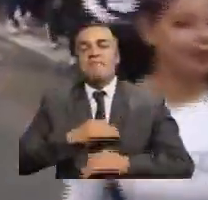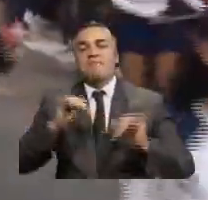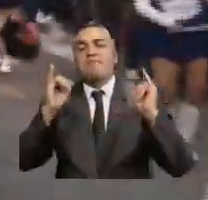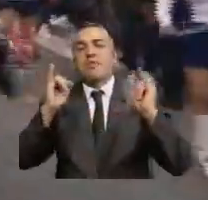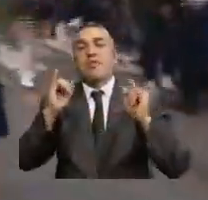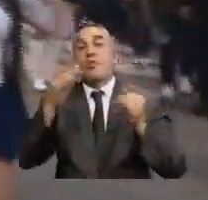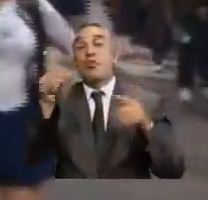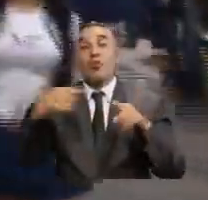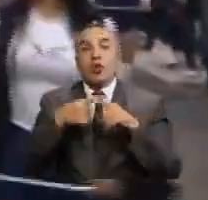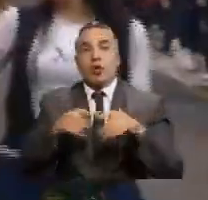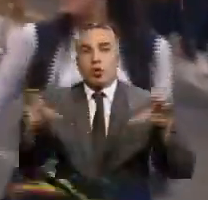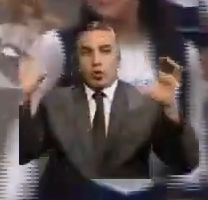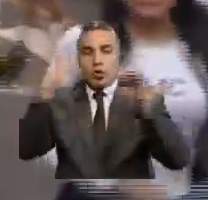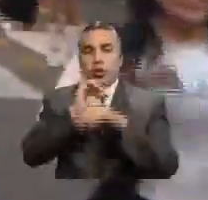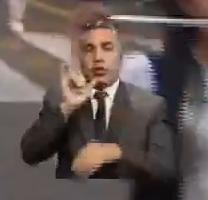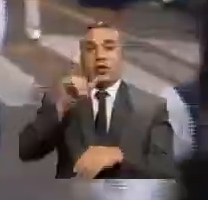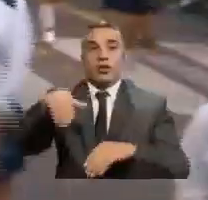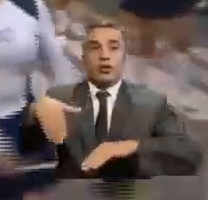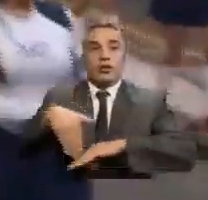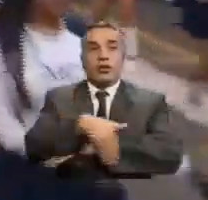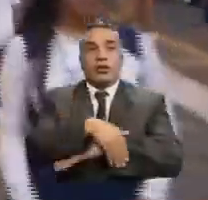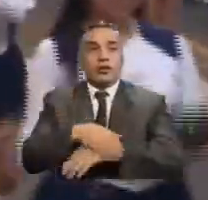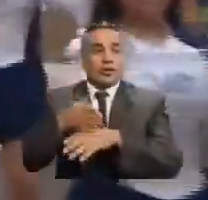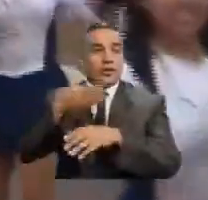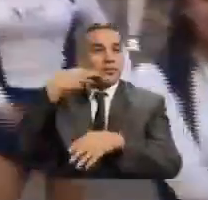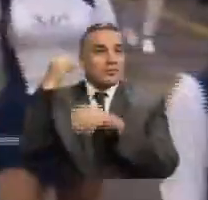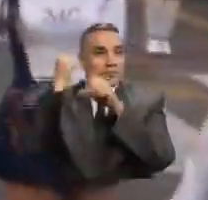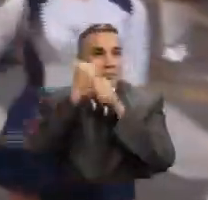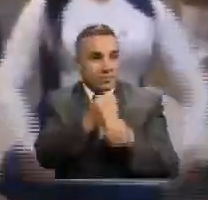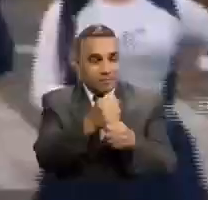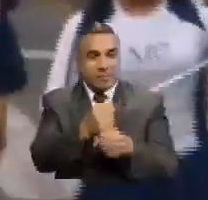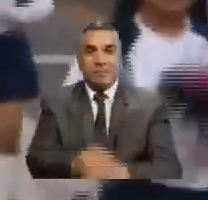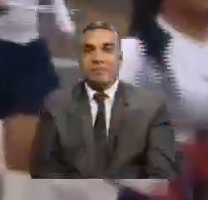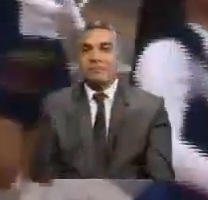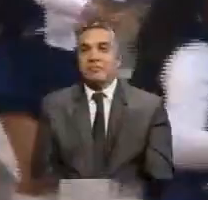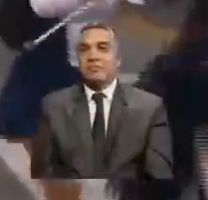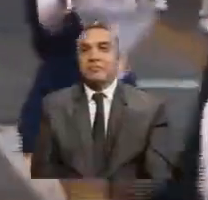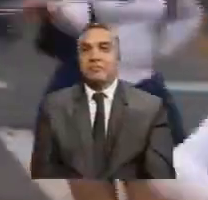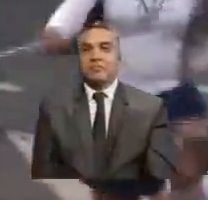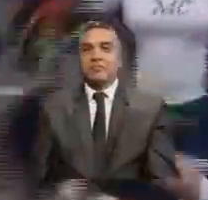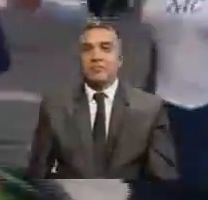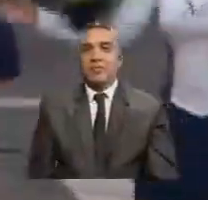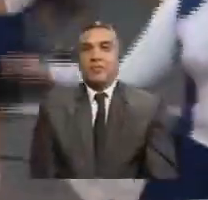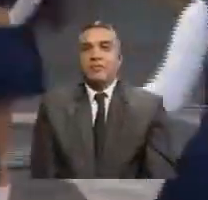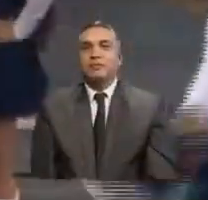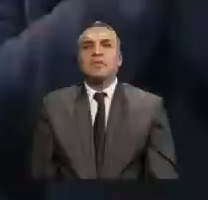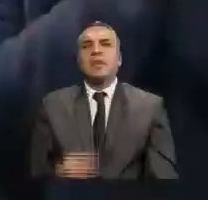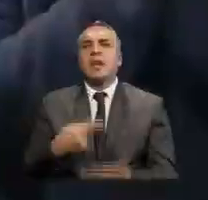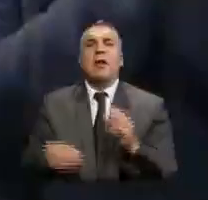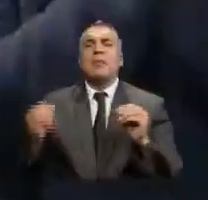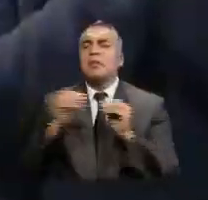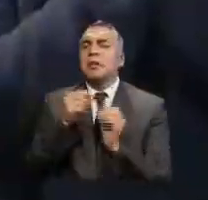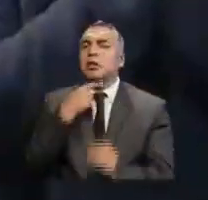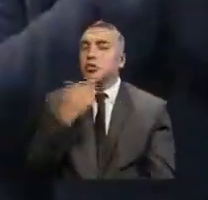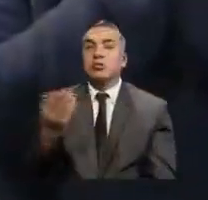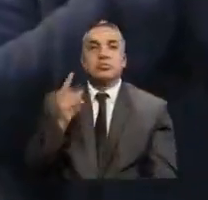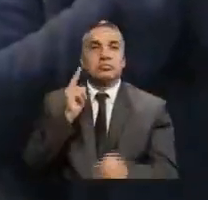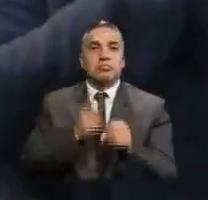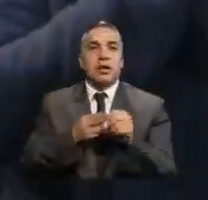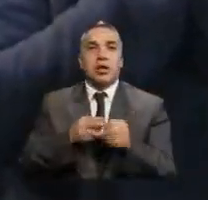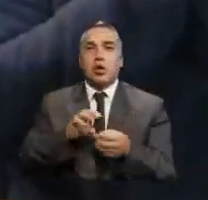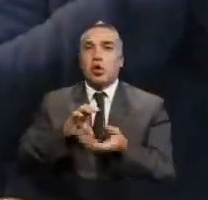la noche del sábado en la avenida Amazonas. Súper bien. ¿Qué te ha gustado más? Bueno, la participación de los